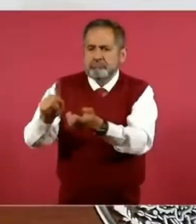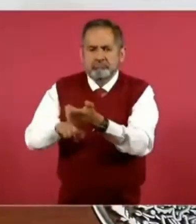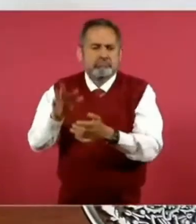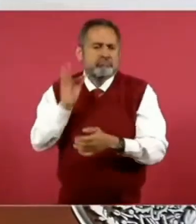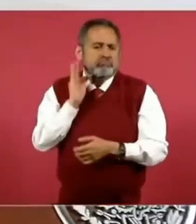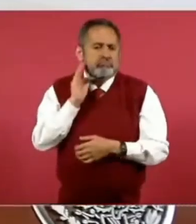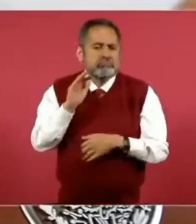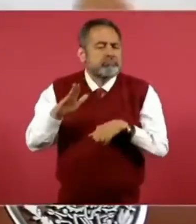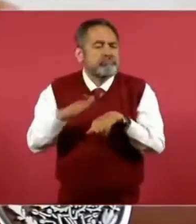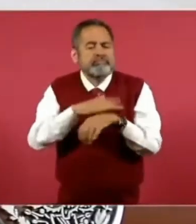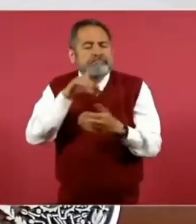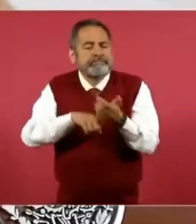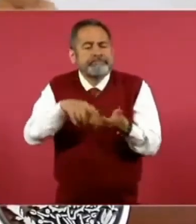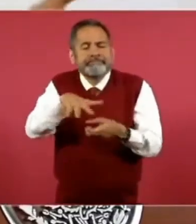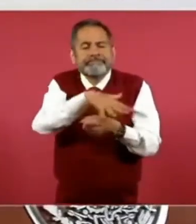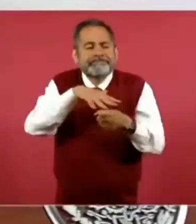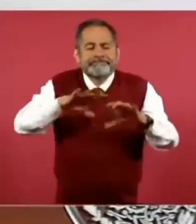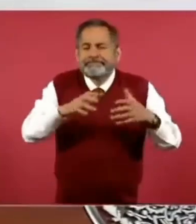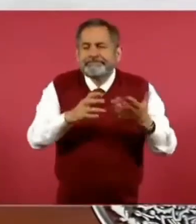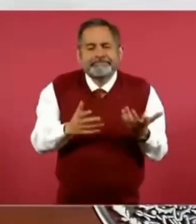porque había,